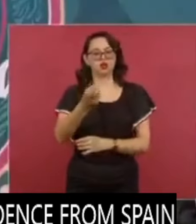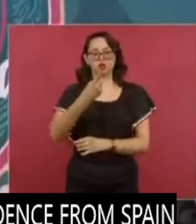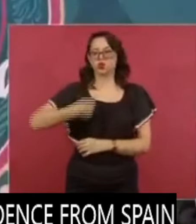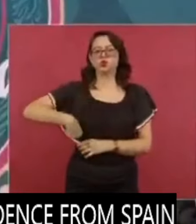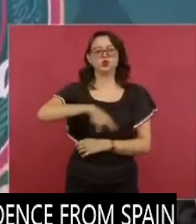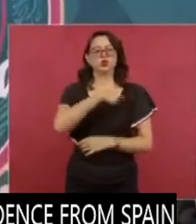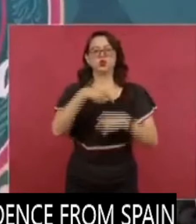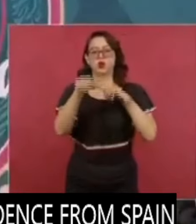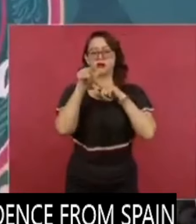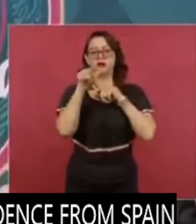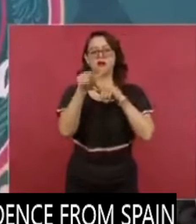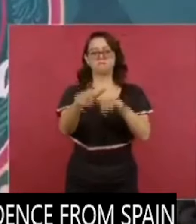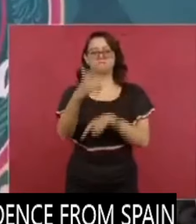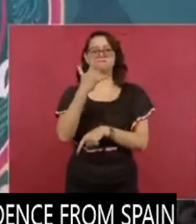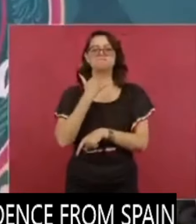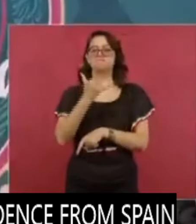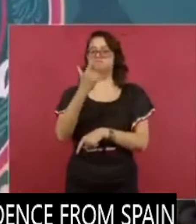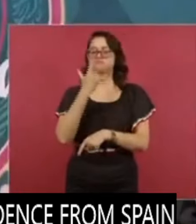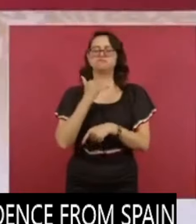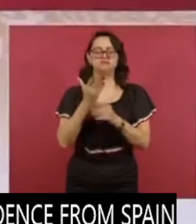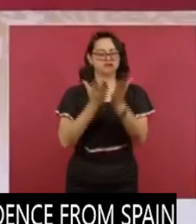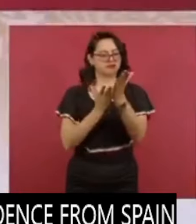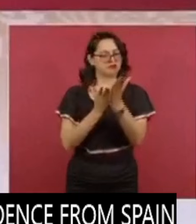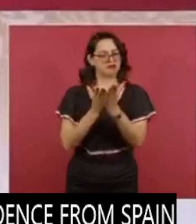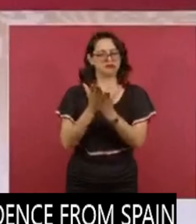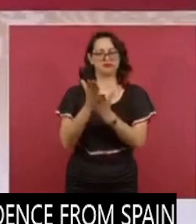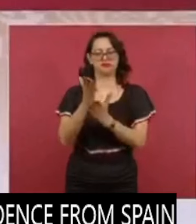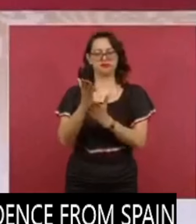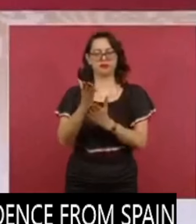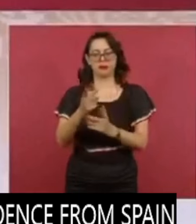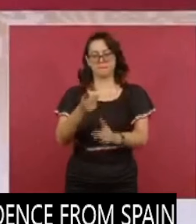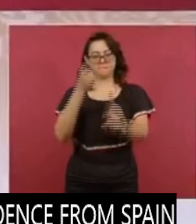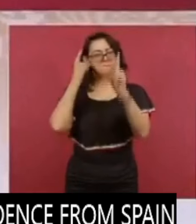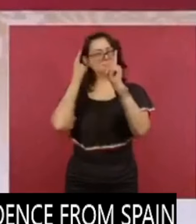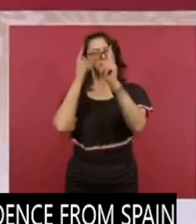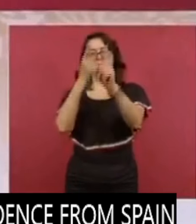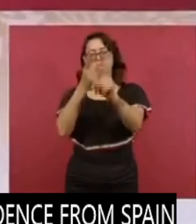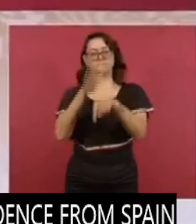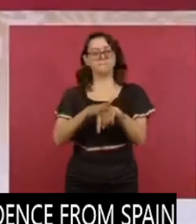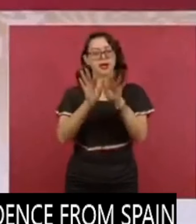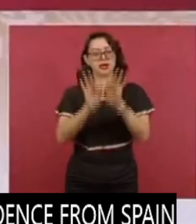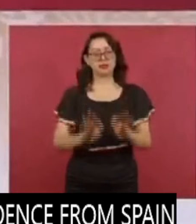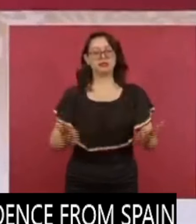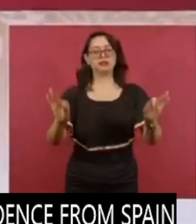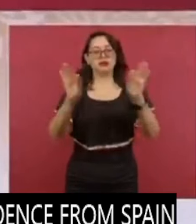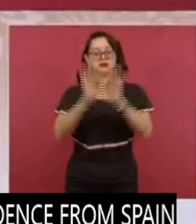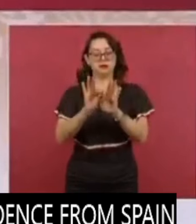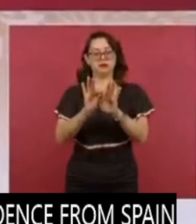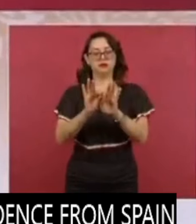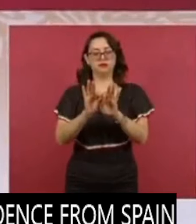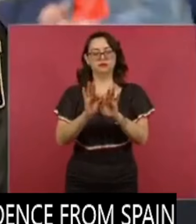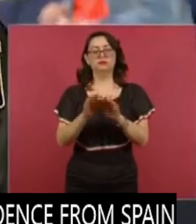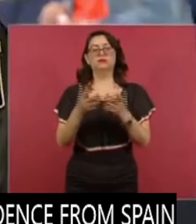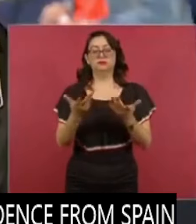haciendo, con la firme premisa que guía nuestro actuar: la absoluta lealtad en